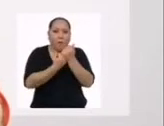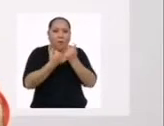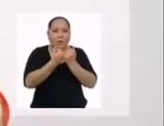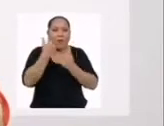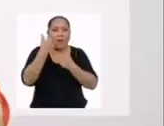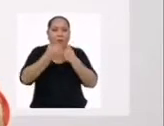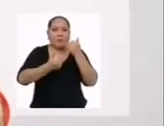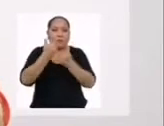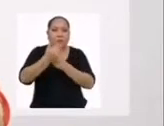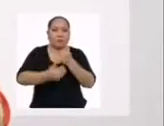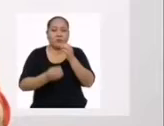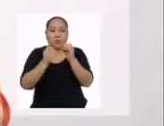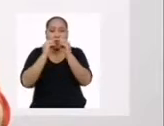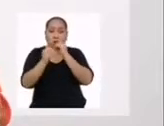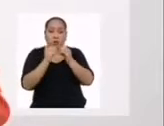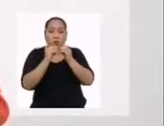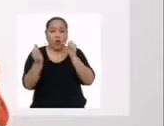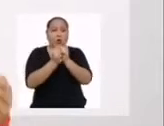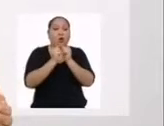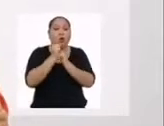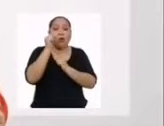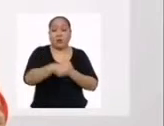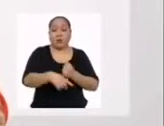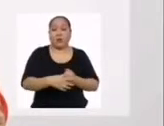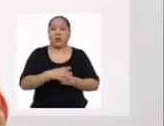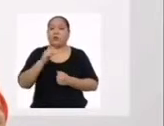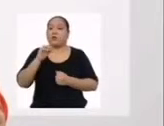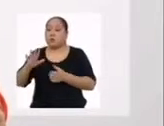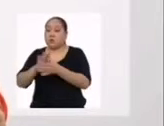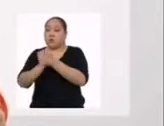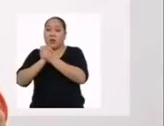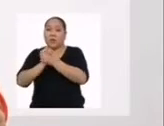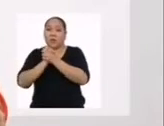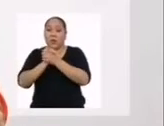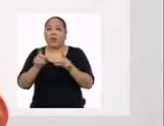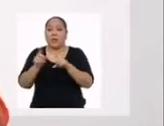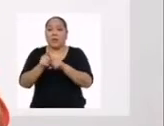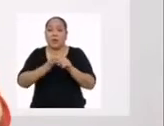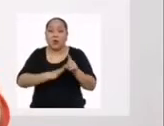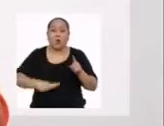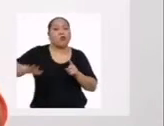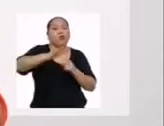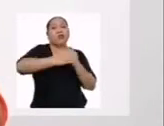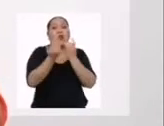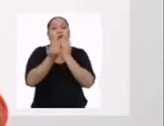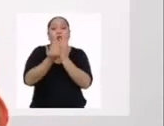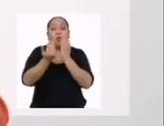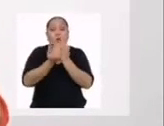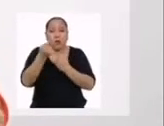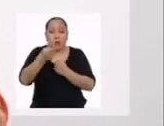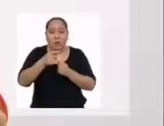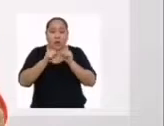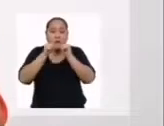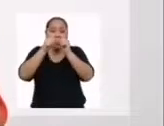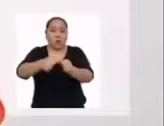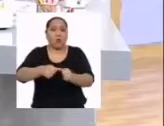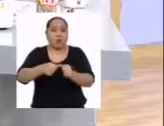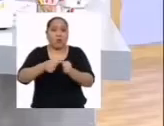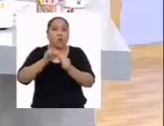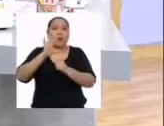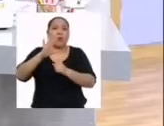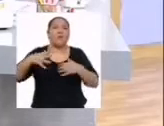una serie de acciones con ella, con sus compañeros y con toda la comunidad educativa para garantizar que continúe feliz su